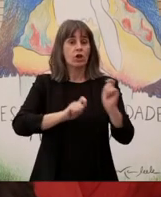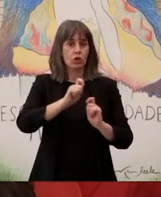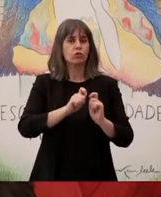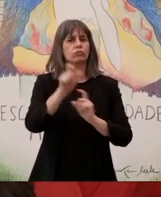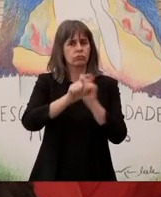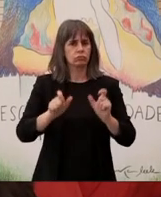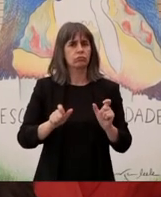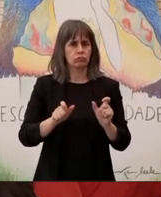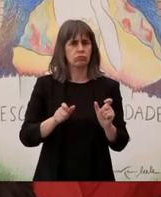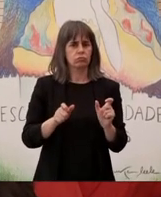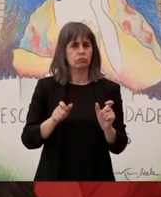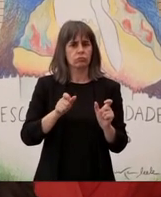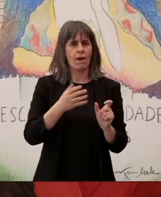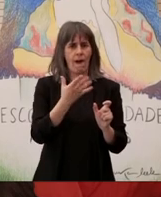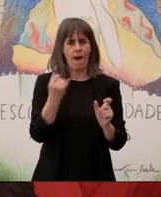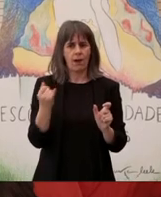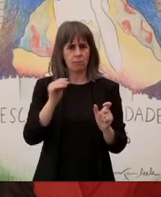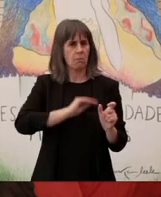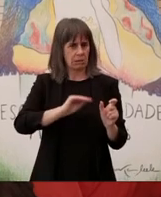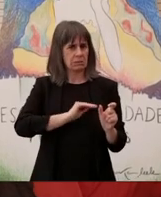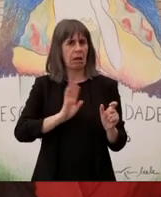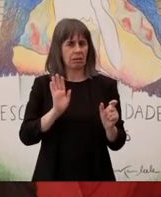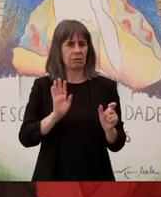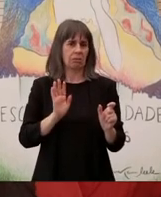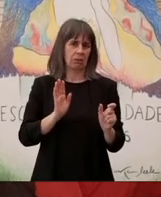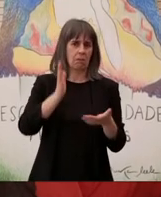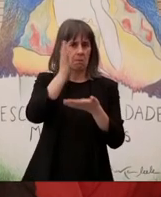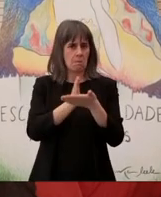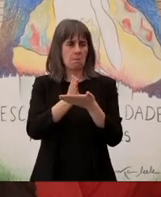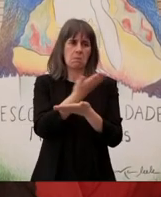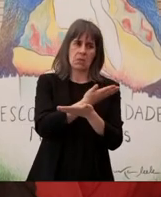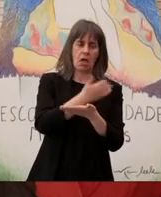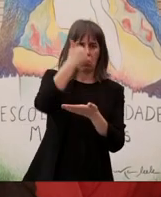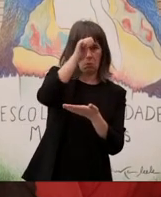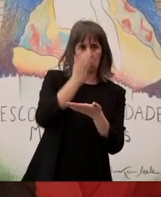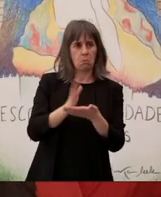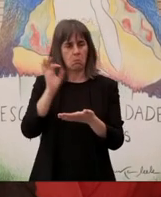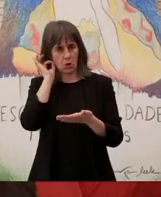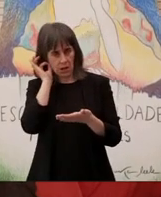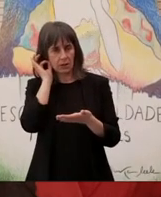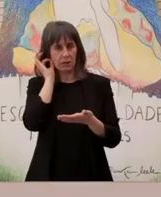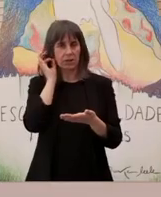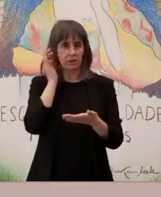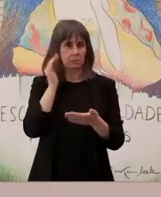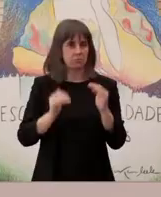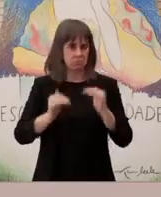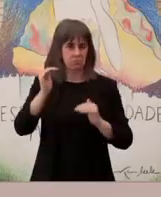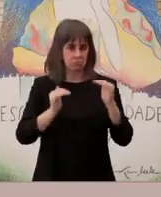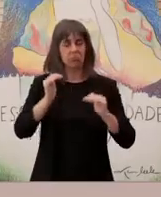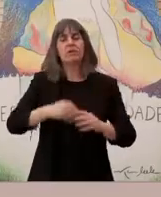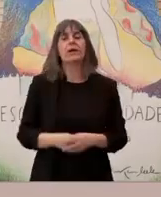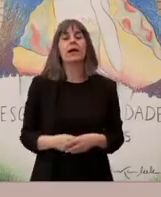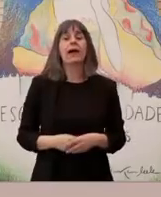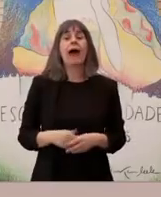de que sea mitad Pero uno bastante grande yo de hombres también trabajando que además están